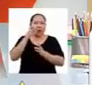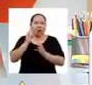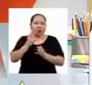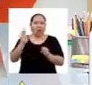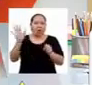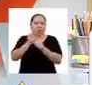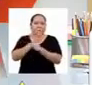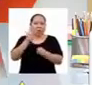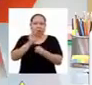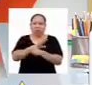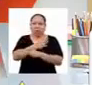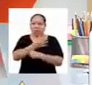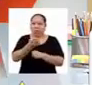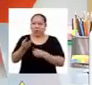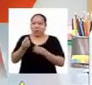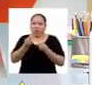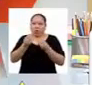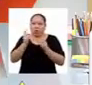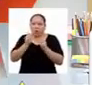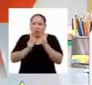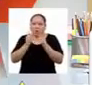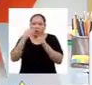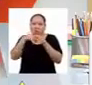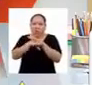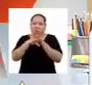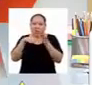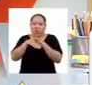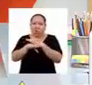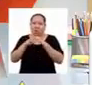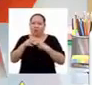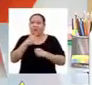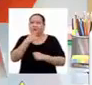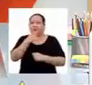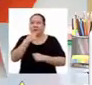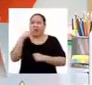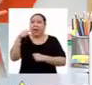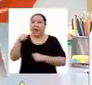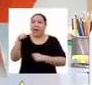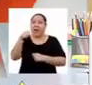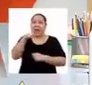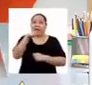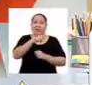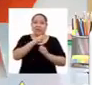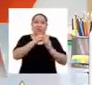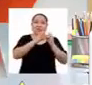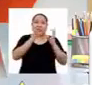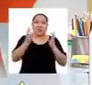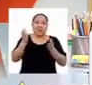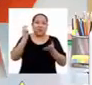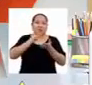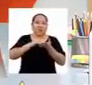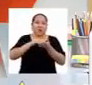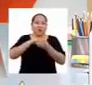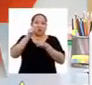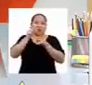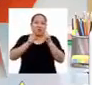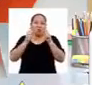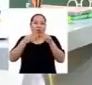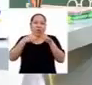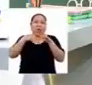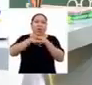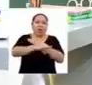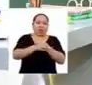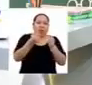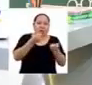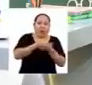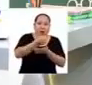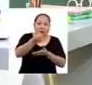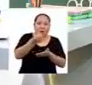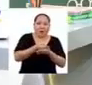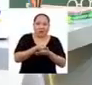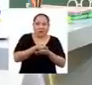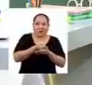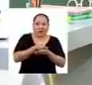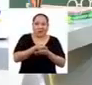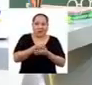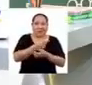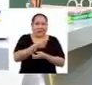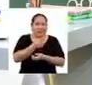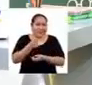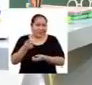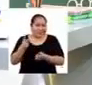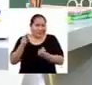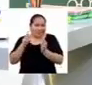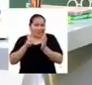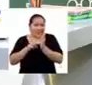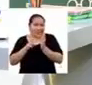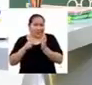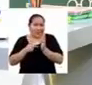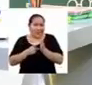más personas en las tiendas o qué días sale más gente a hacer sus compras. ¿Esto significa